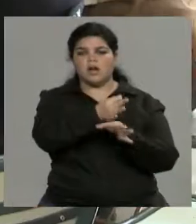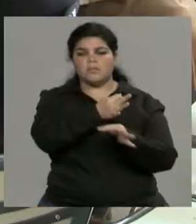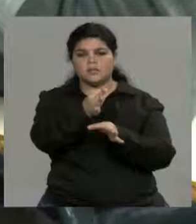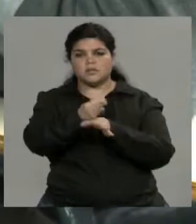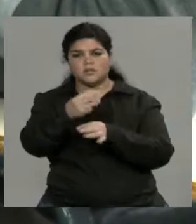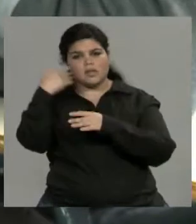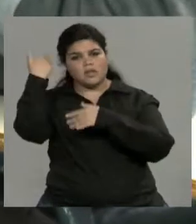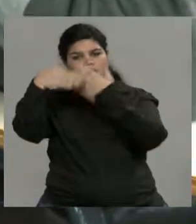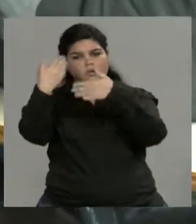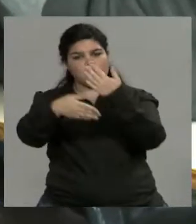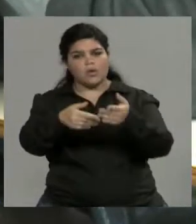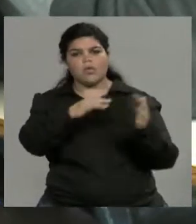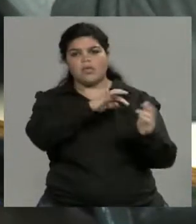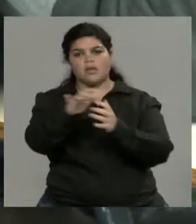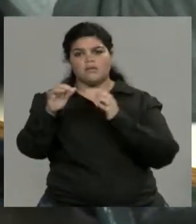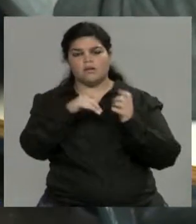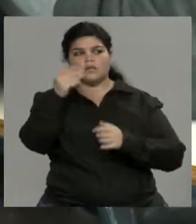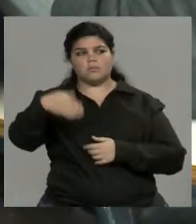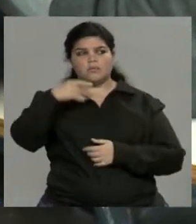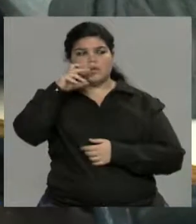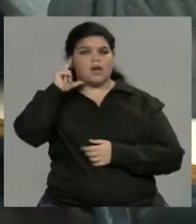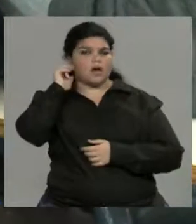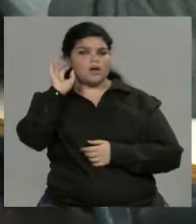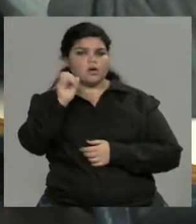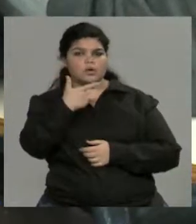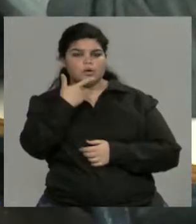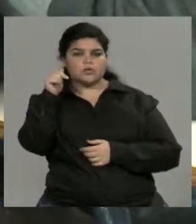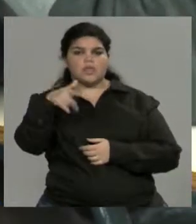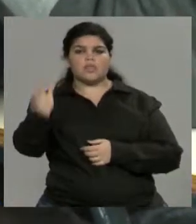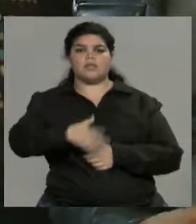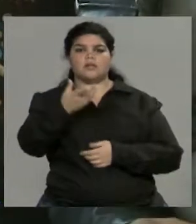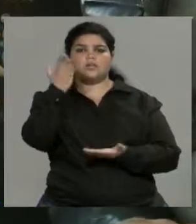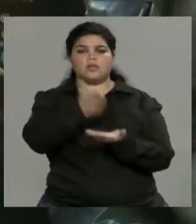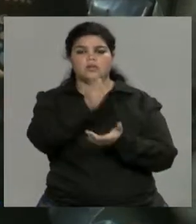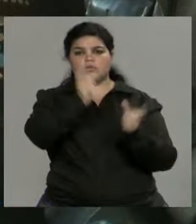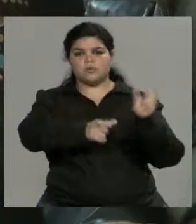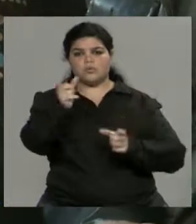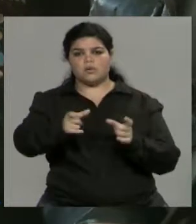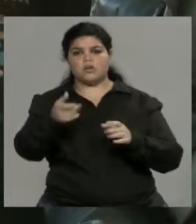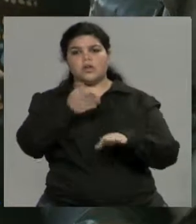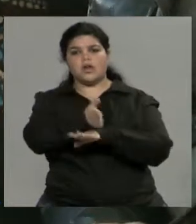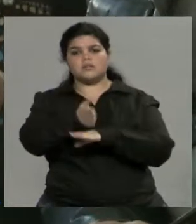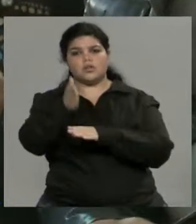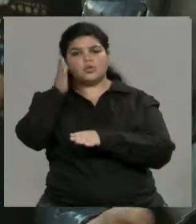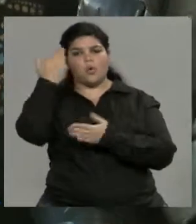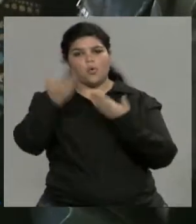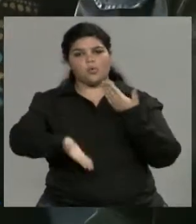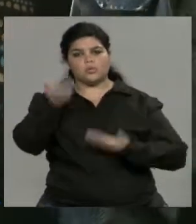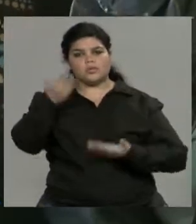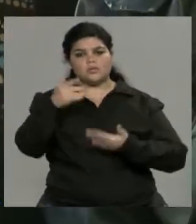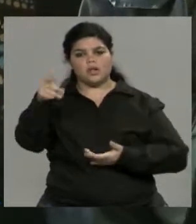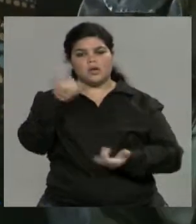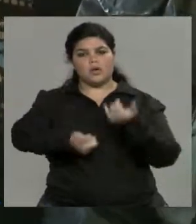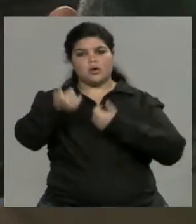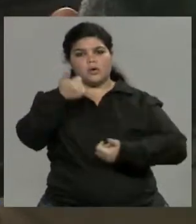de debate. Al respecto hablaba Milagros Noli, la directora de Derechos Humanos y Acceso a la Justicia, y nos contaba de qué se tratan